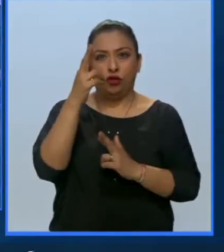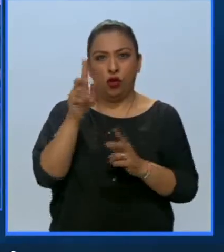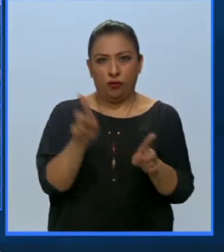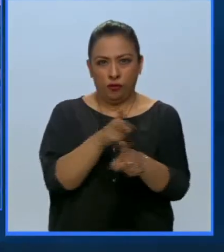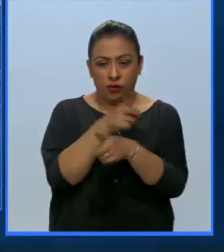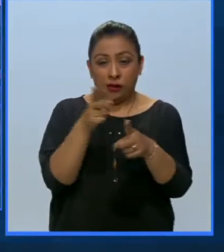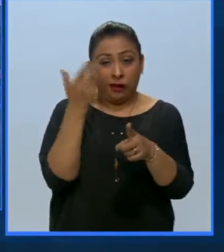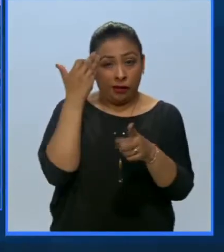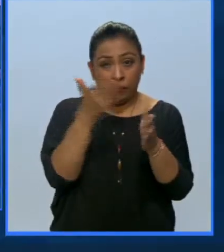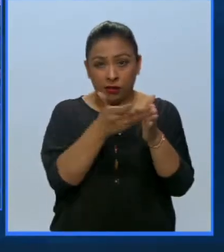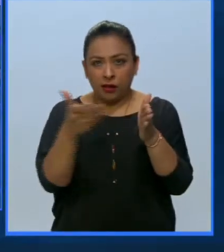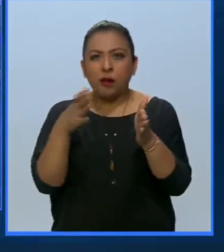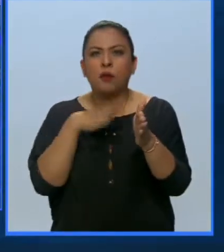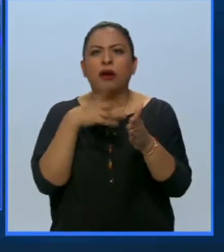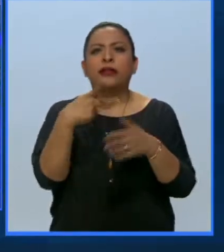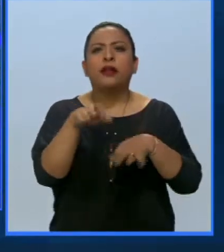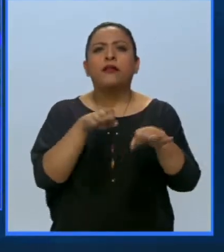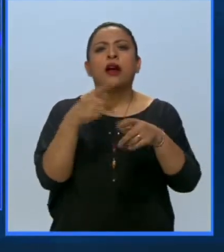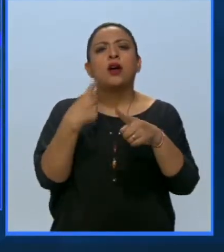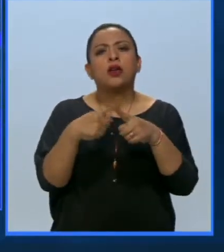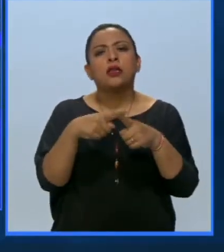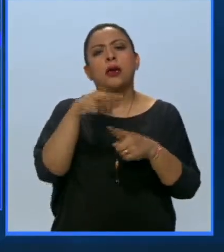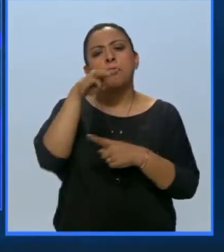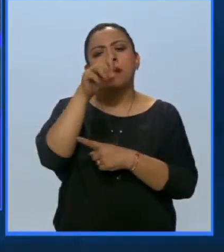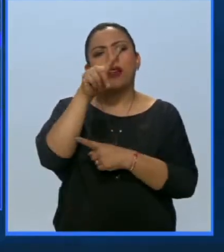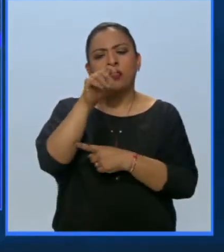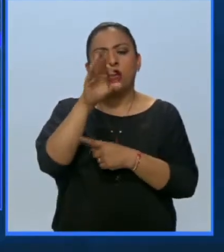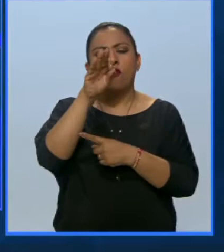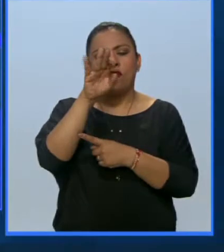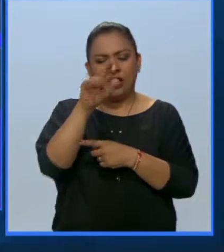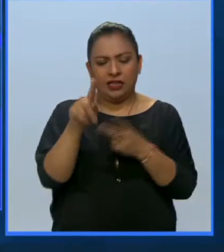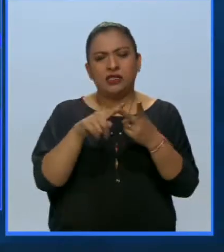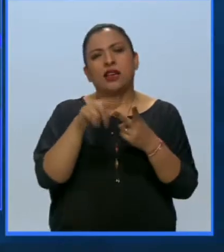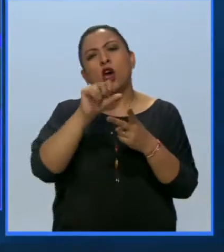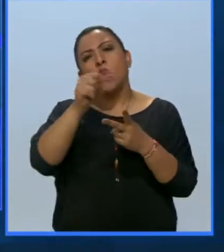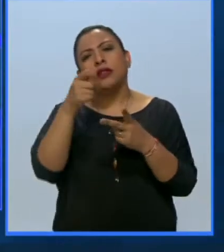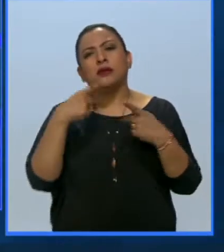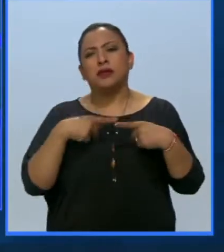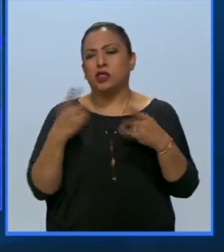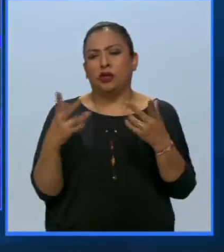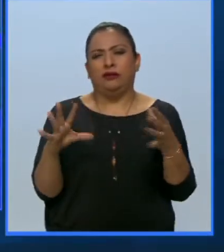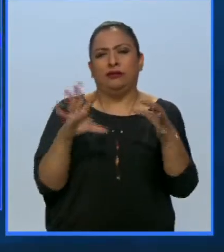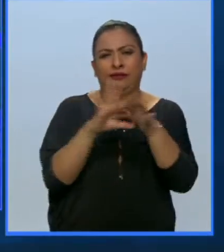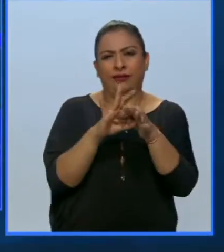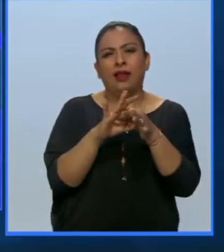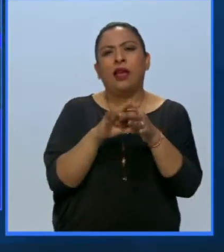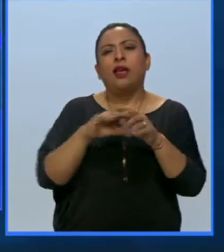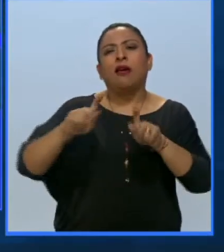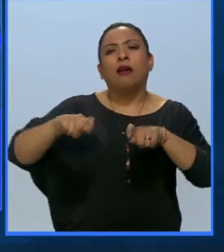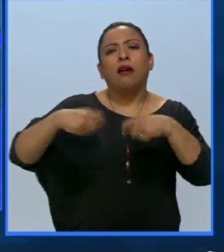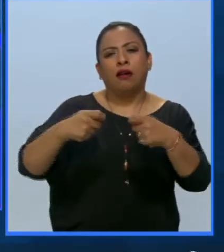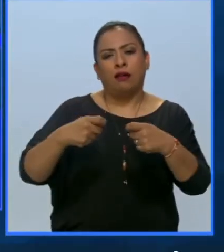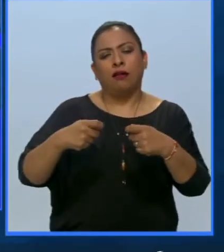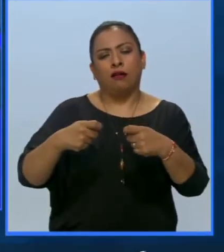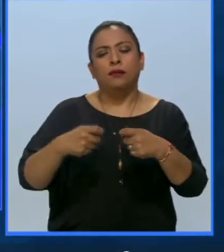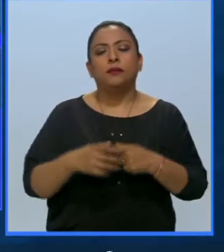momento representó el trabajo de compositores como Mateo Flecha y algunos de sus contemporáneos para generaciones